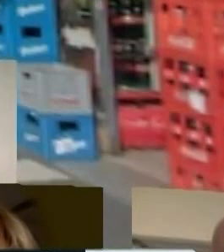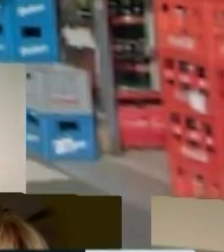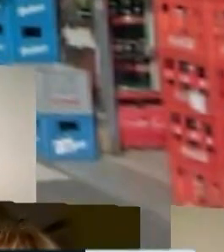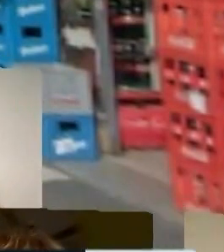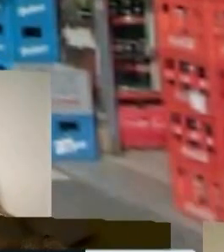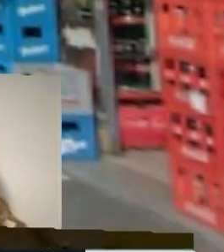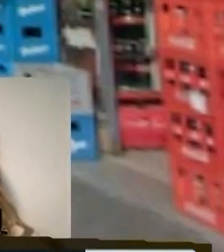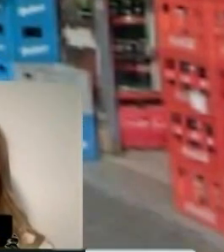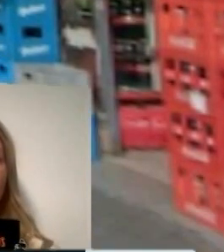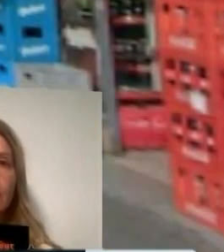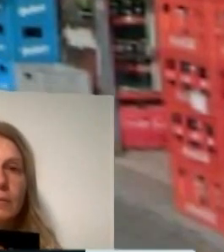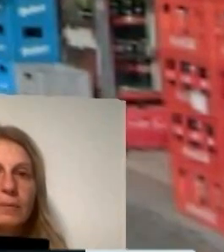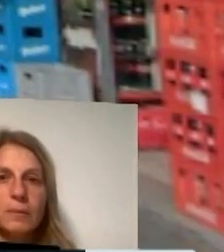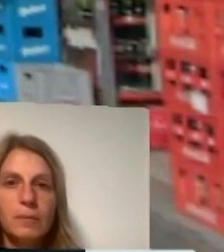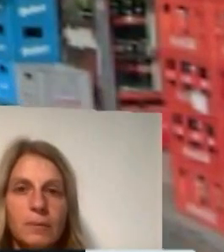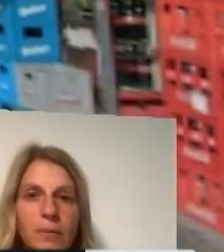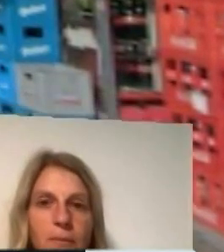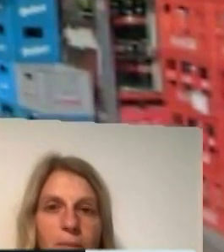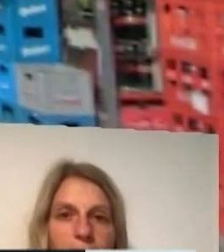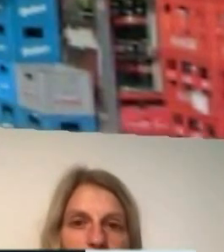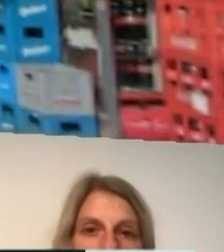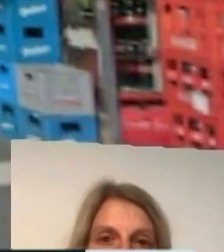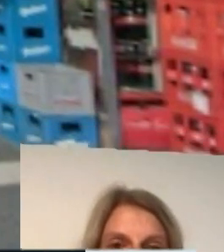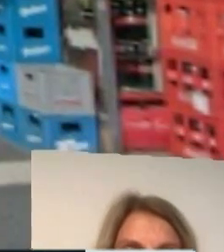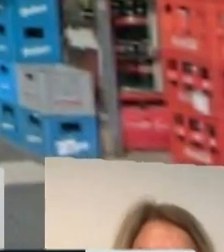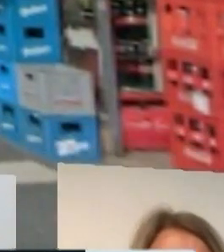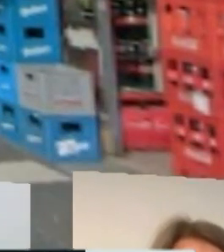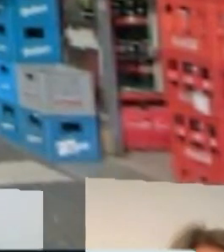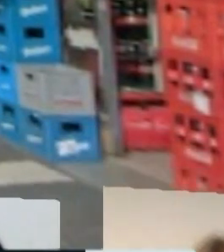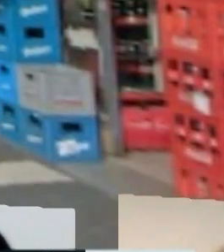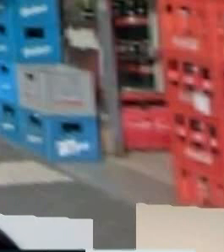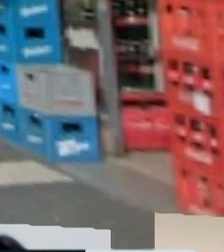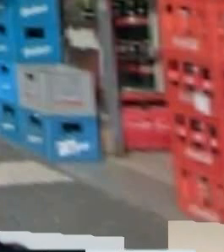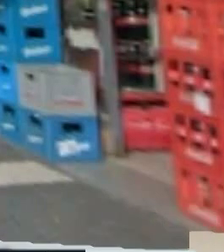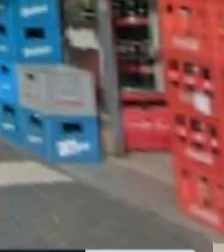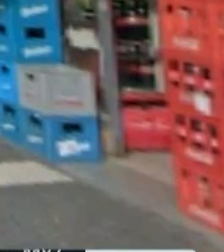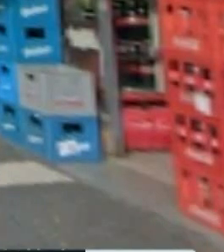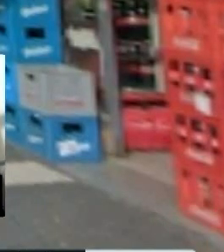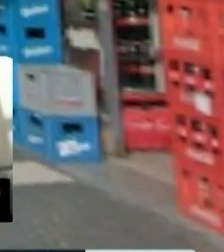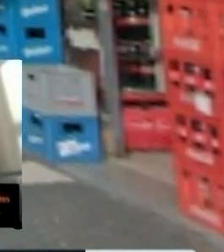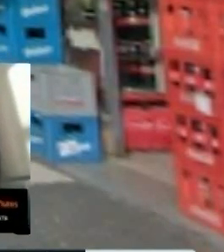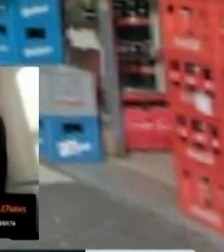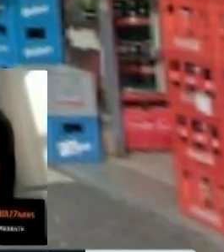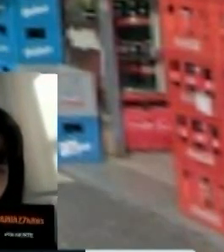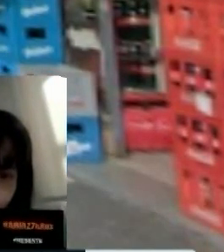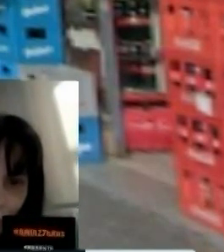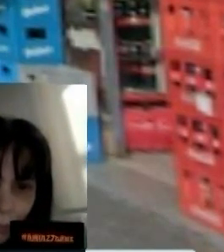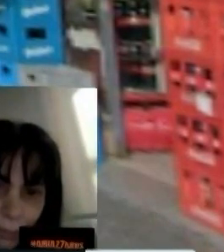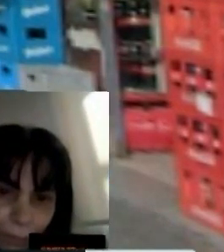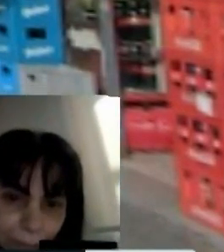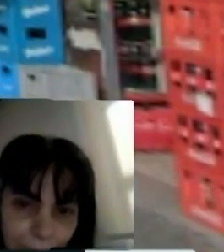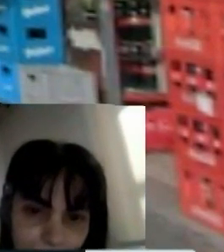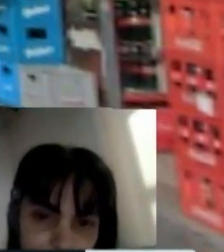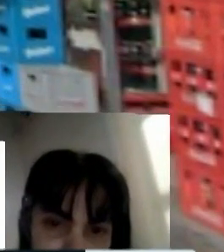Schieber, Néstor Américo Serena, Mirta Strier, Liliana Edith Schwimmer, Nahum